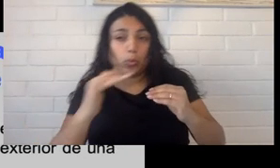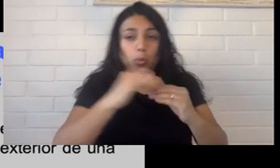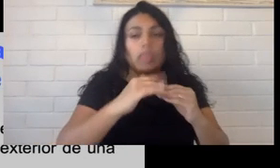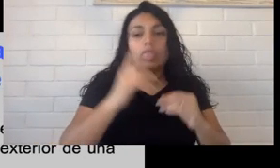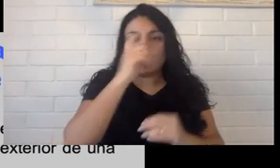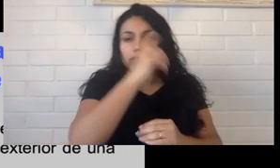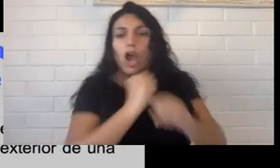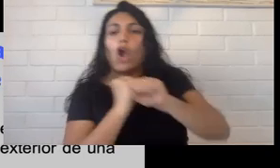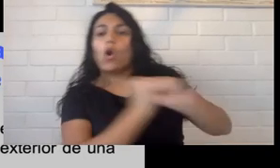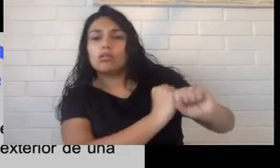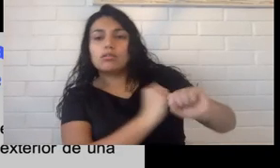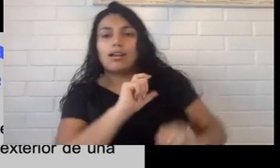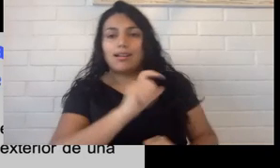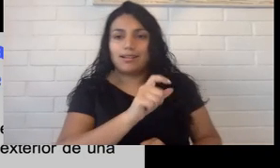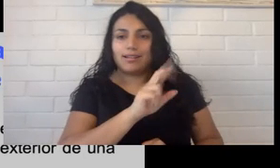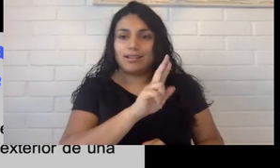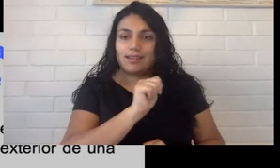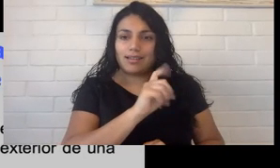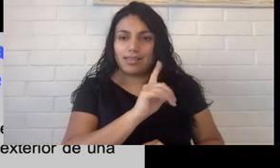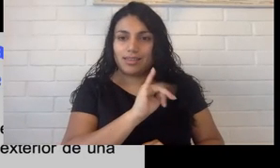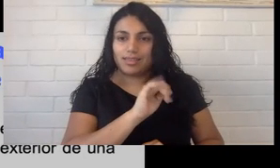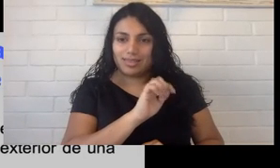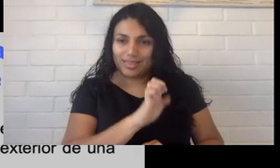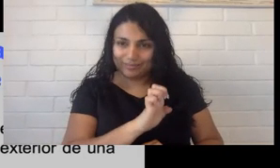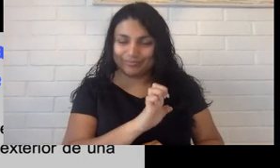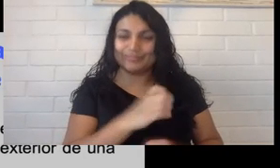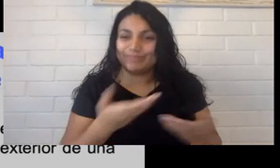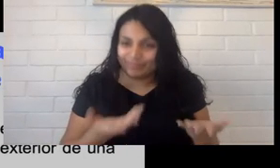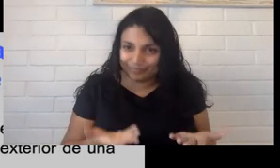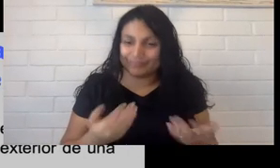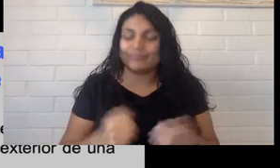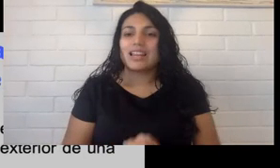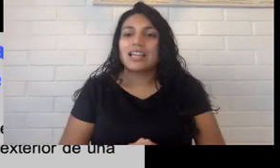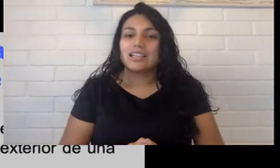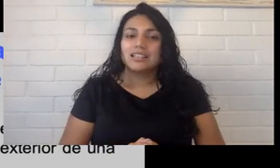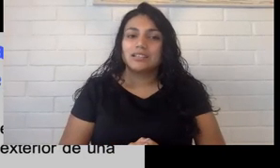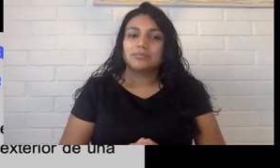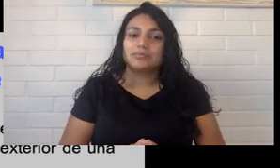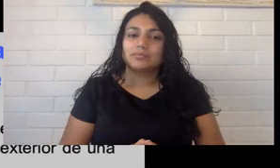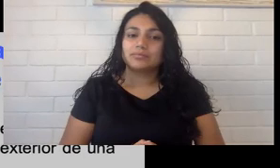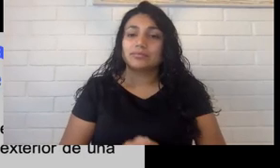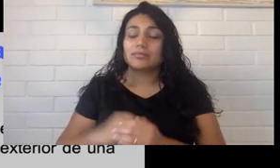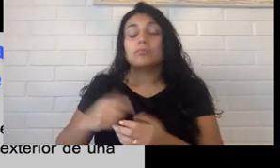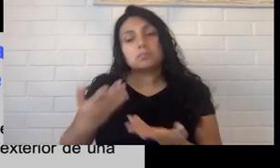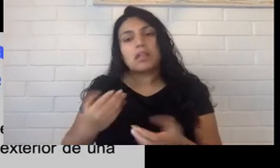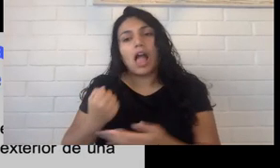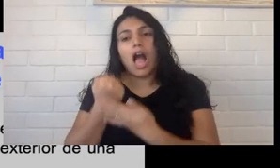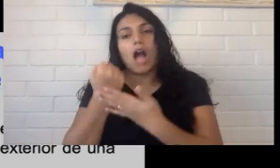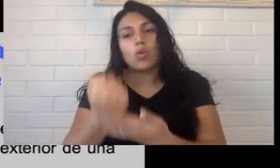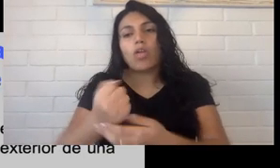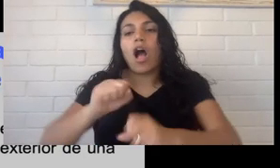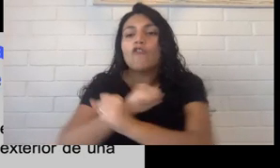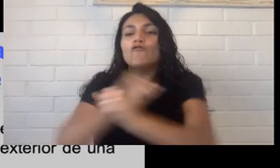energéticamente. Y el mover potasio hacia el interior de la célula es desfavorable. Esta bomba sodio-potasio